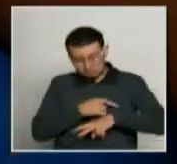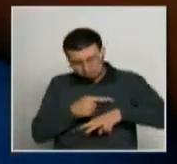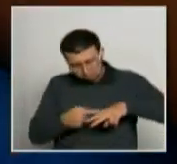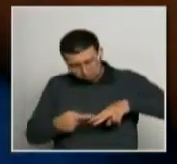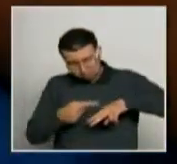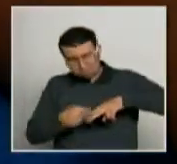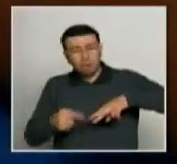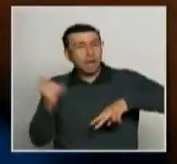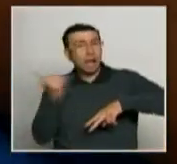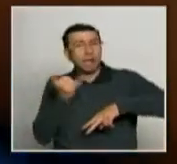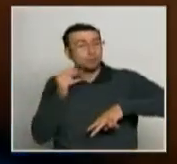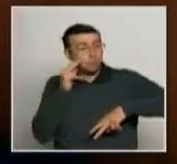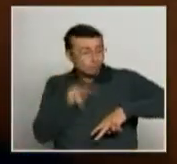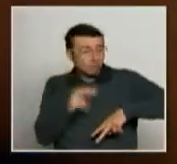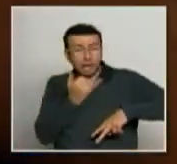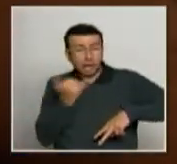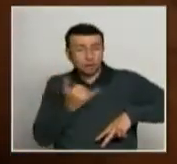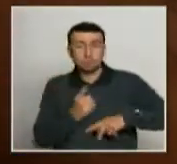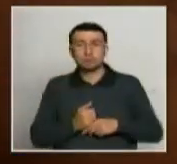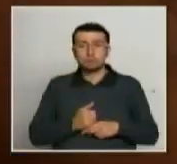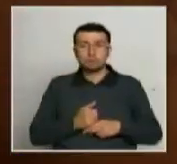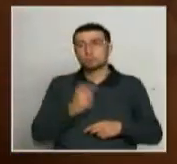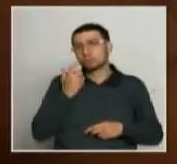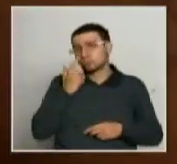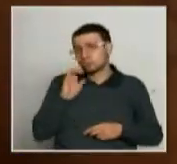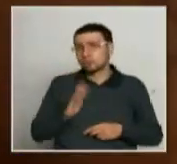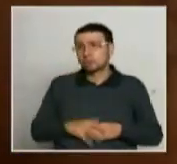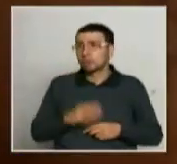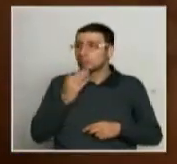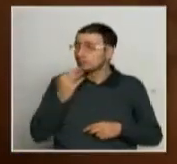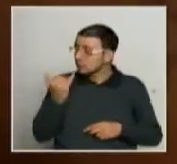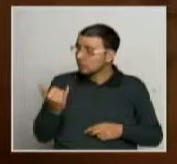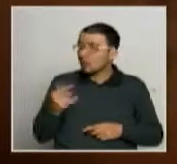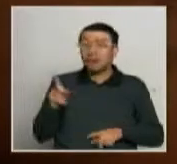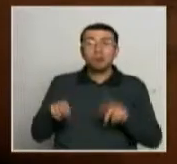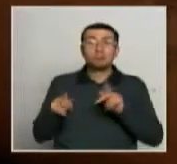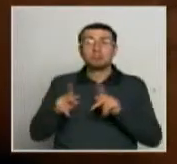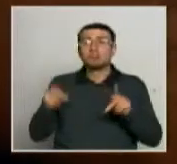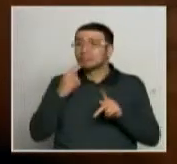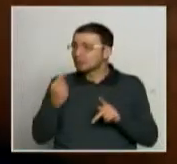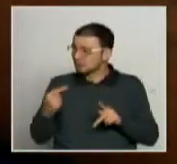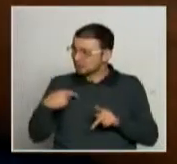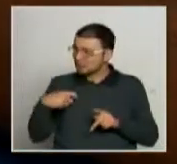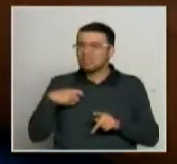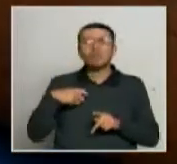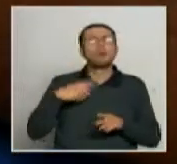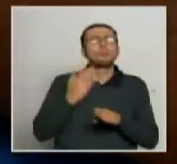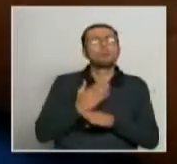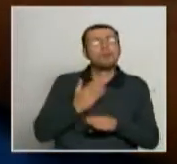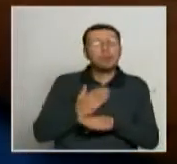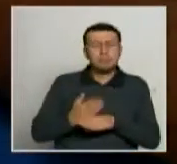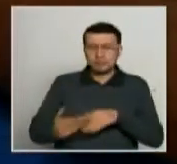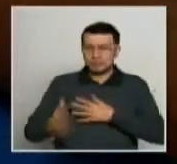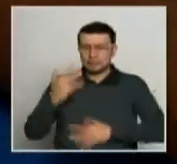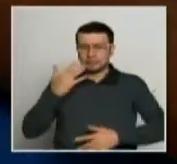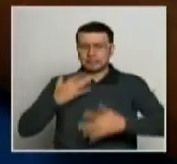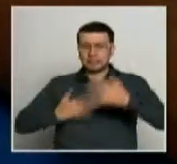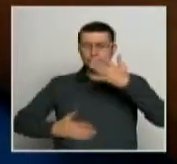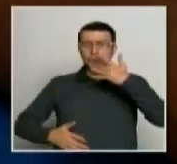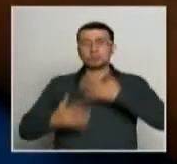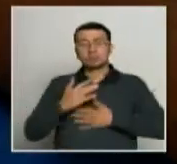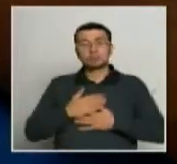ven son las venas. Ojo con eso. Estoy hablando porque la gente dice, yo tengo problemas circulatorios. Y no podemos